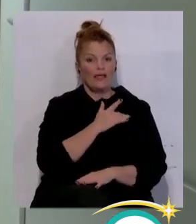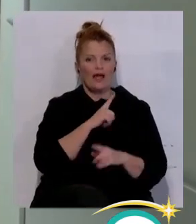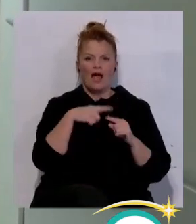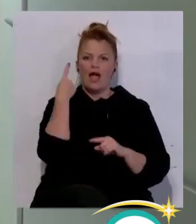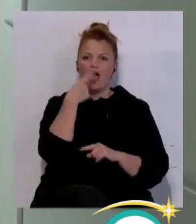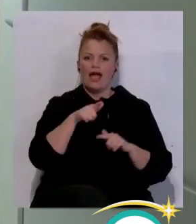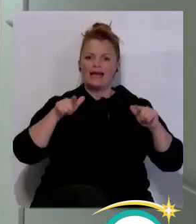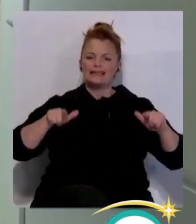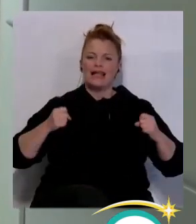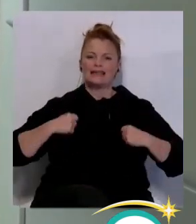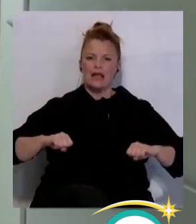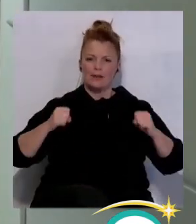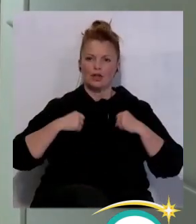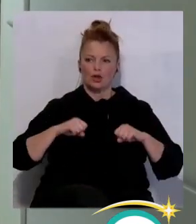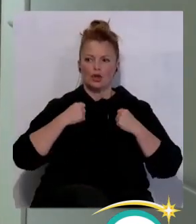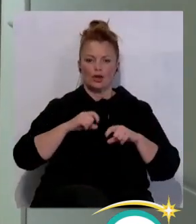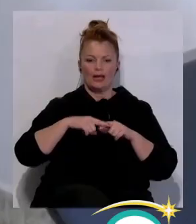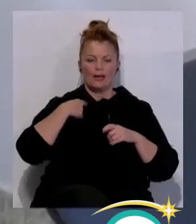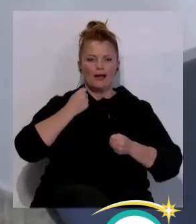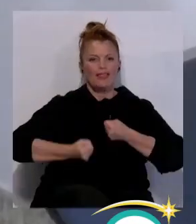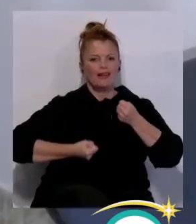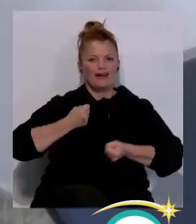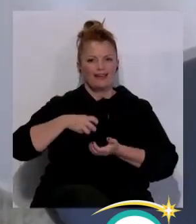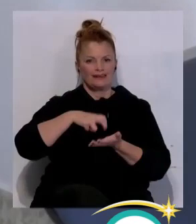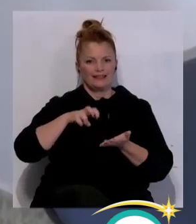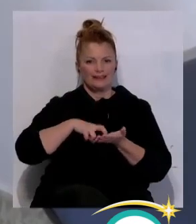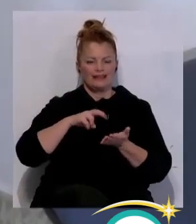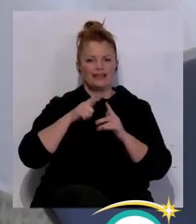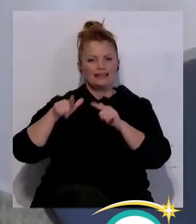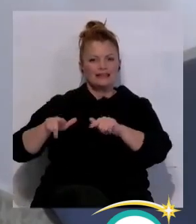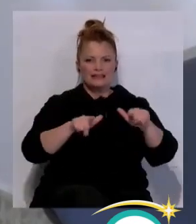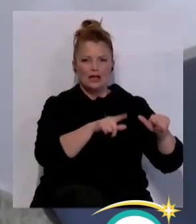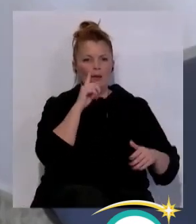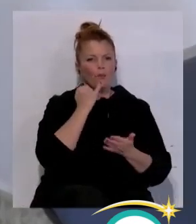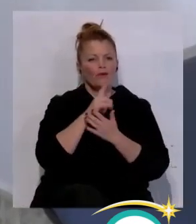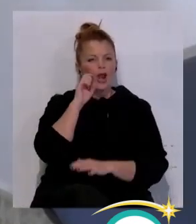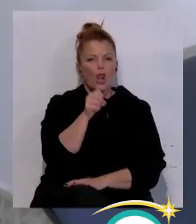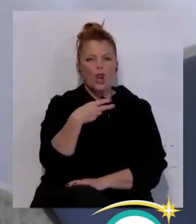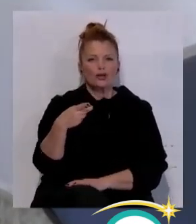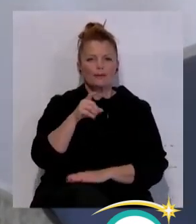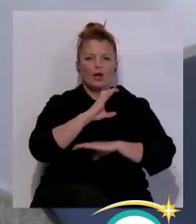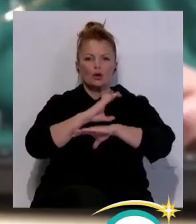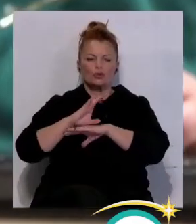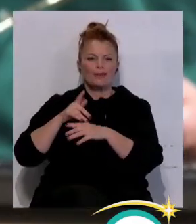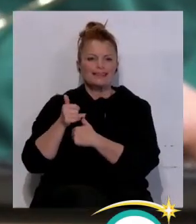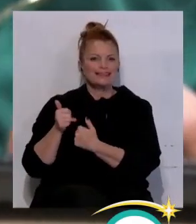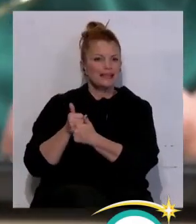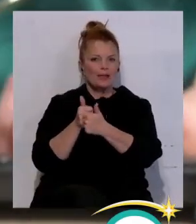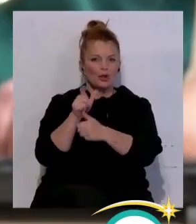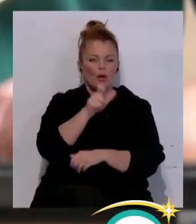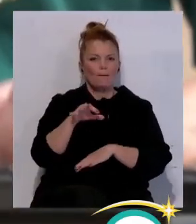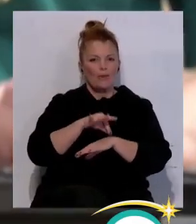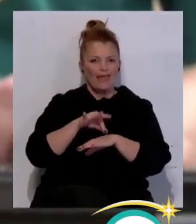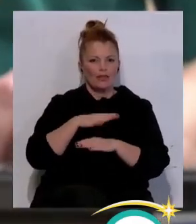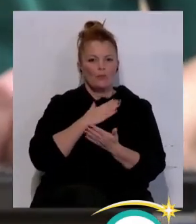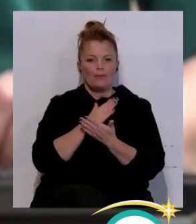con una sala de entrenamiento con cintas de correr y bicicletas, sala para pruebas diagnósticas y dos consultas para el seguimiento de los pacientes por